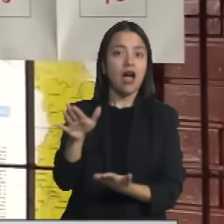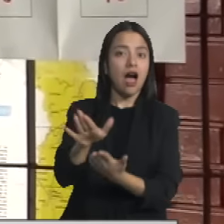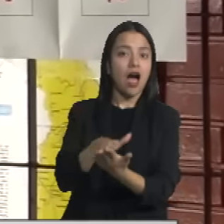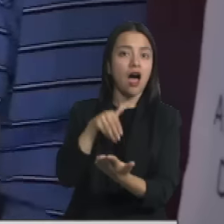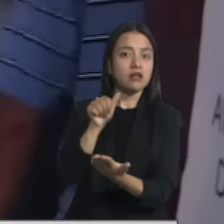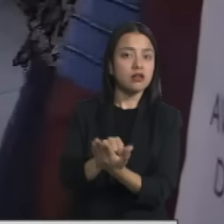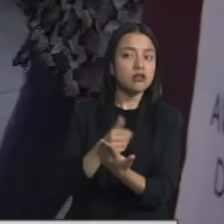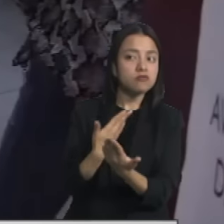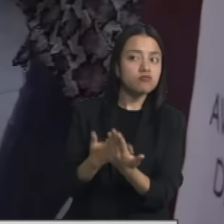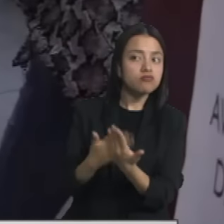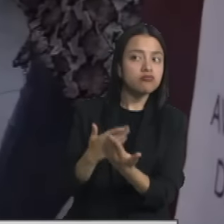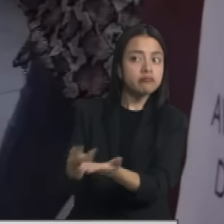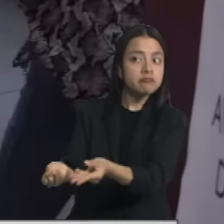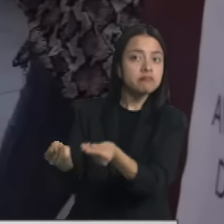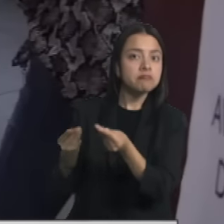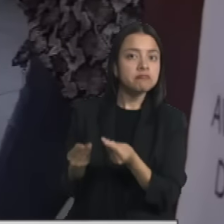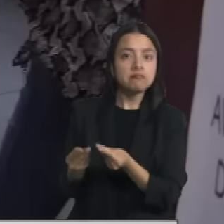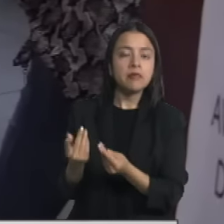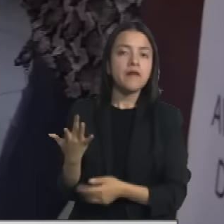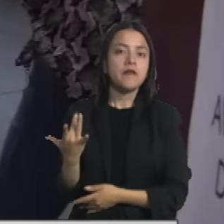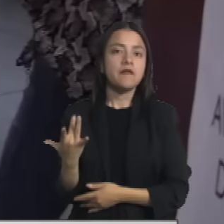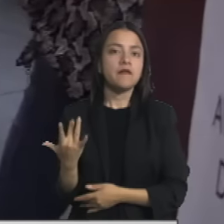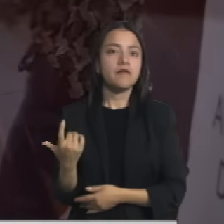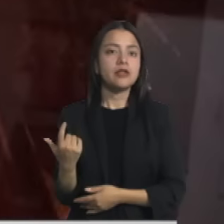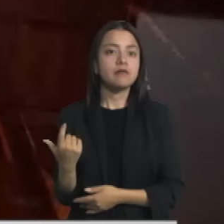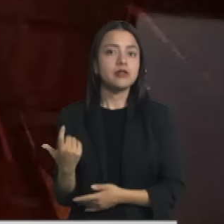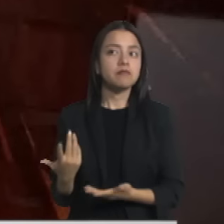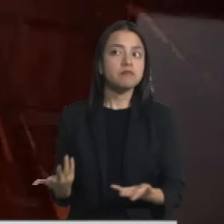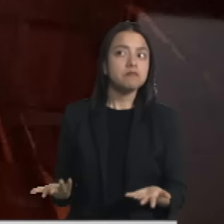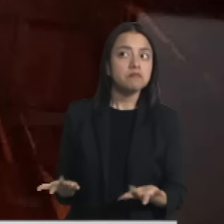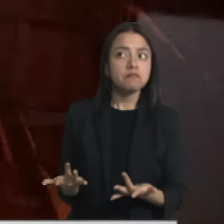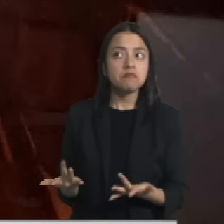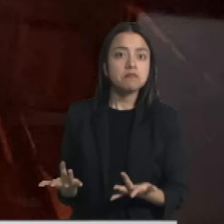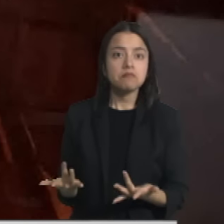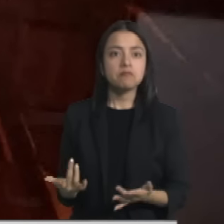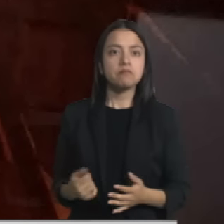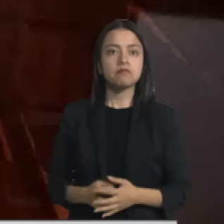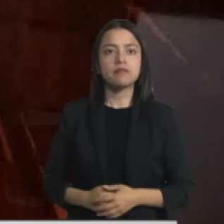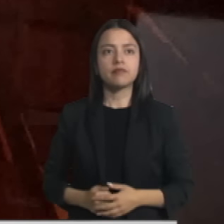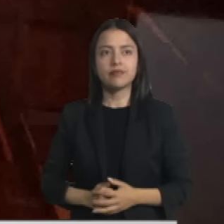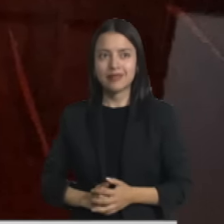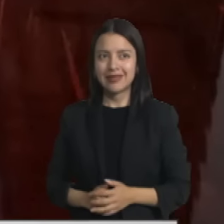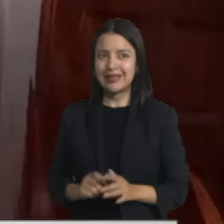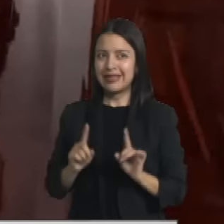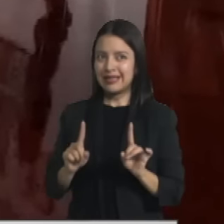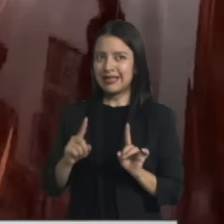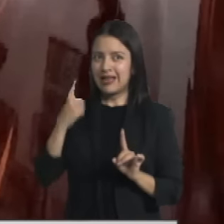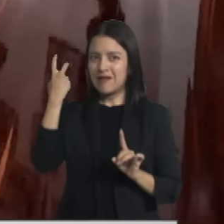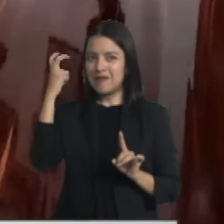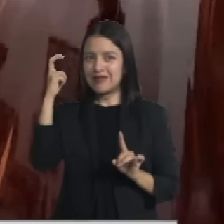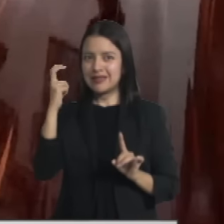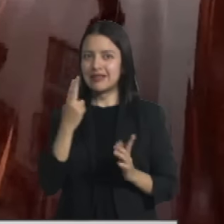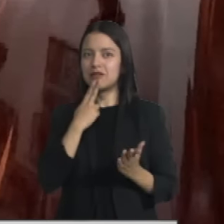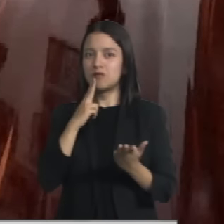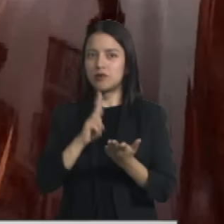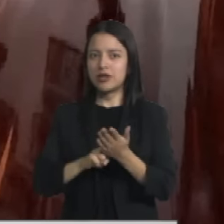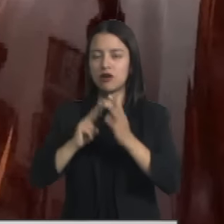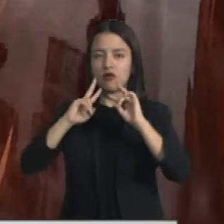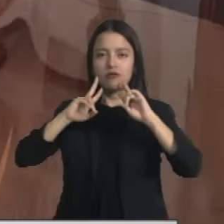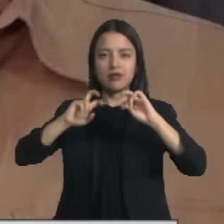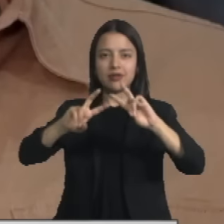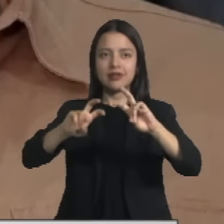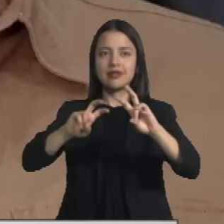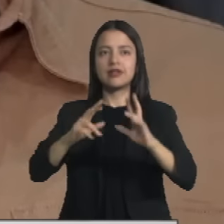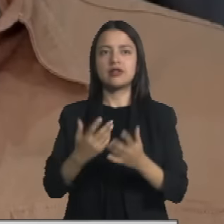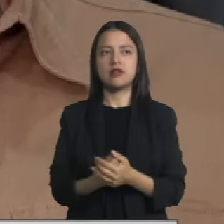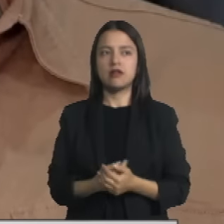en físico que confirmen la victoria. Entre tanto, el fiscal, por medio de un comunicado, anunció que abrirá una